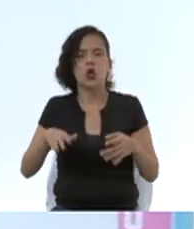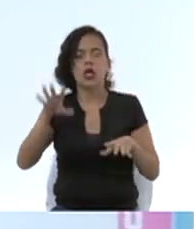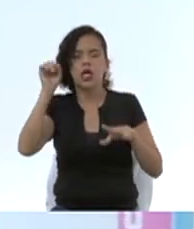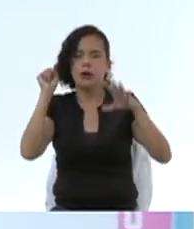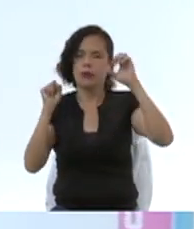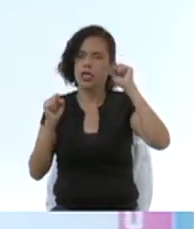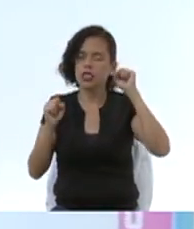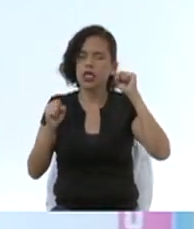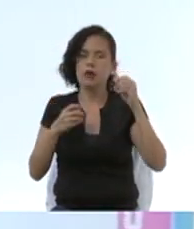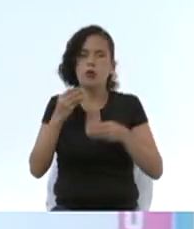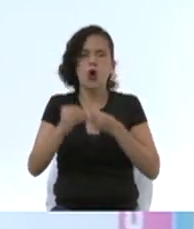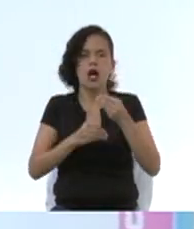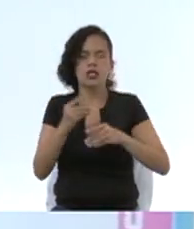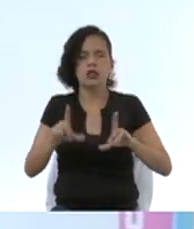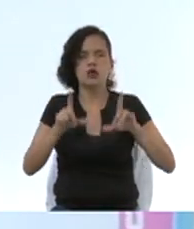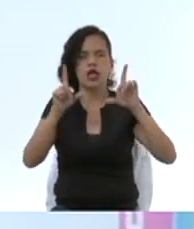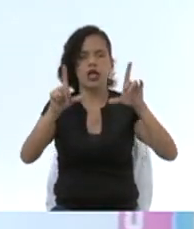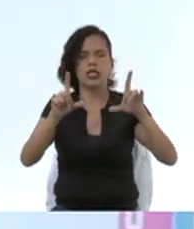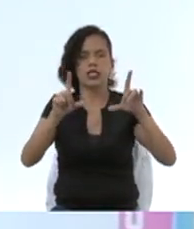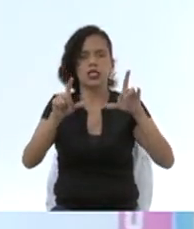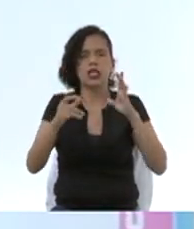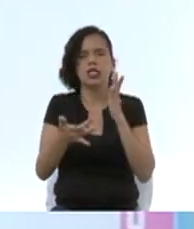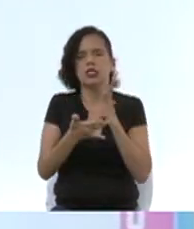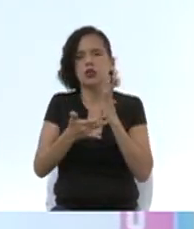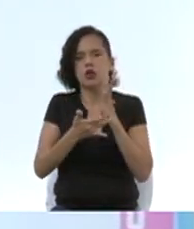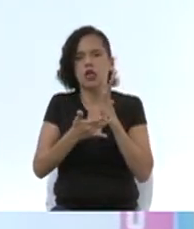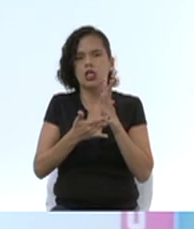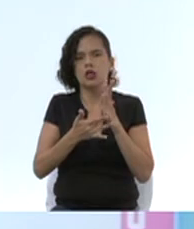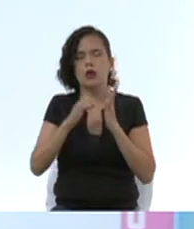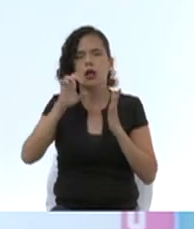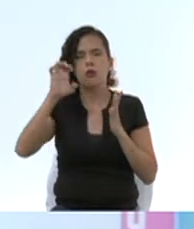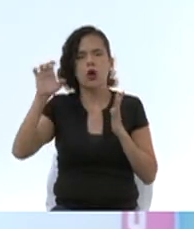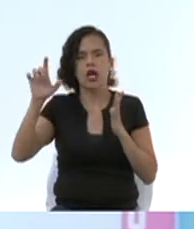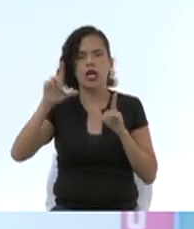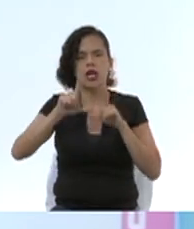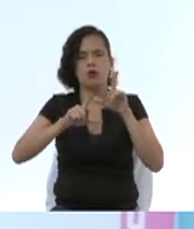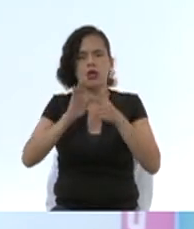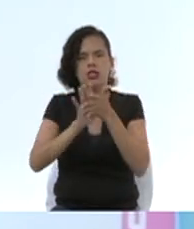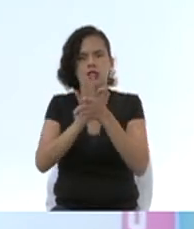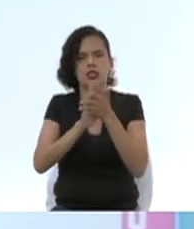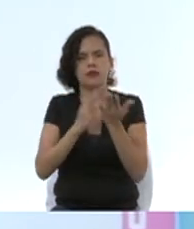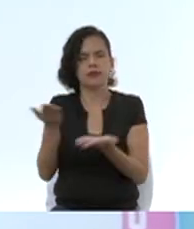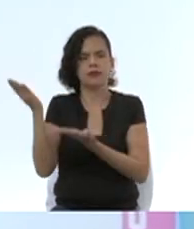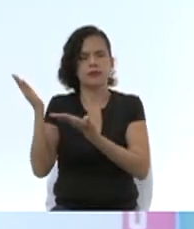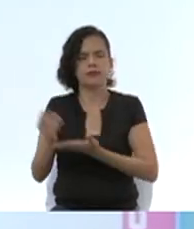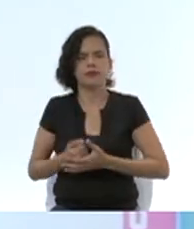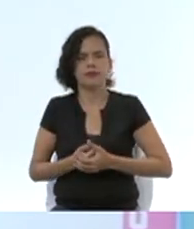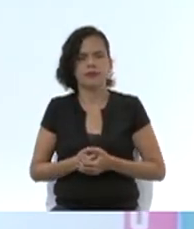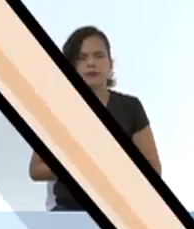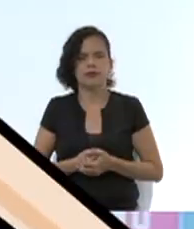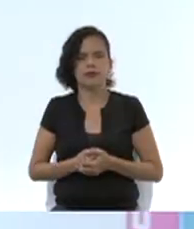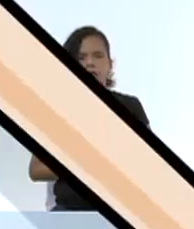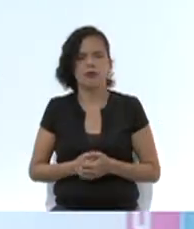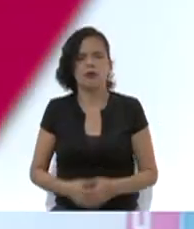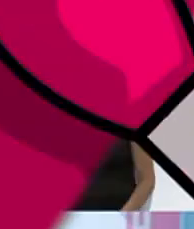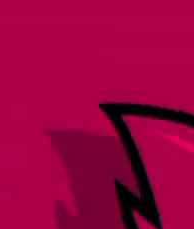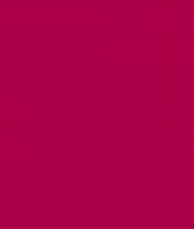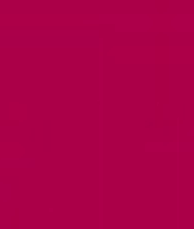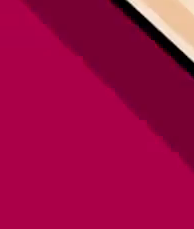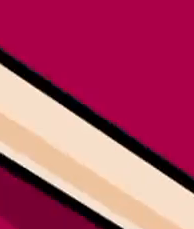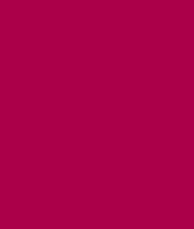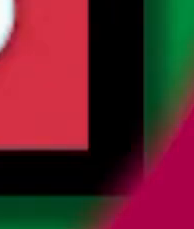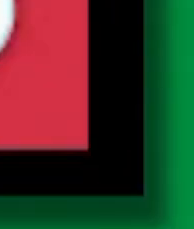que aprenderemos a diseñar una cartilla digital sobre las vocales en lengua de señas. Adelante, video.